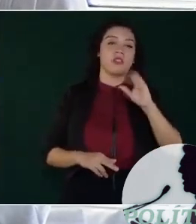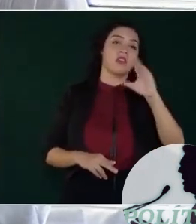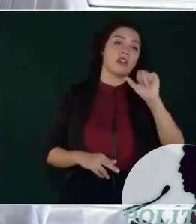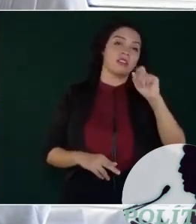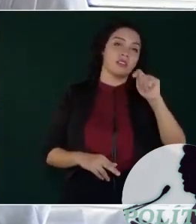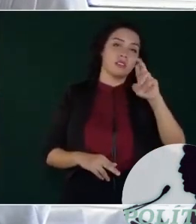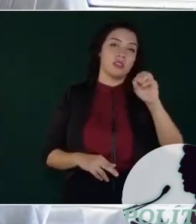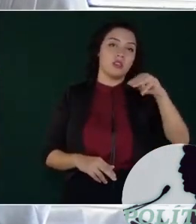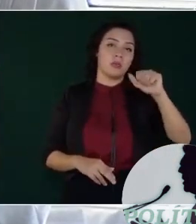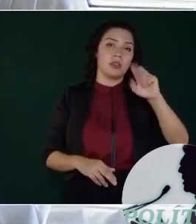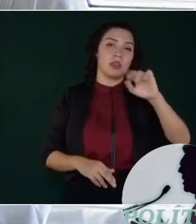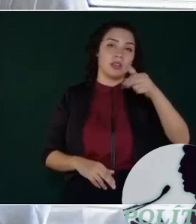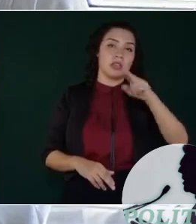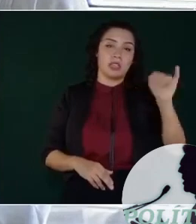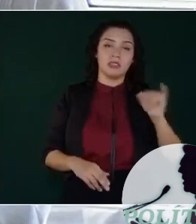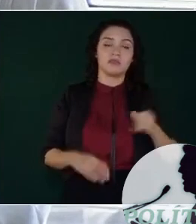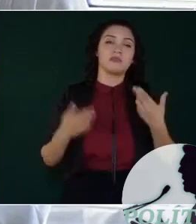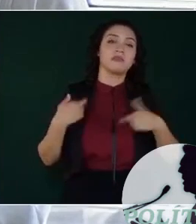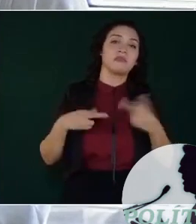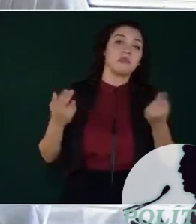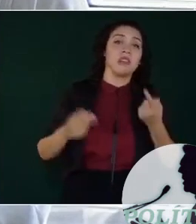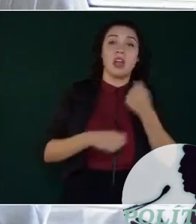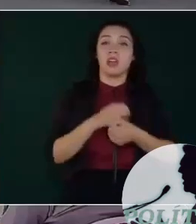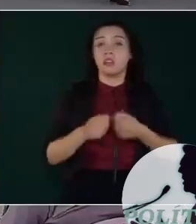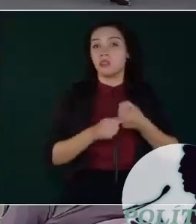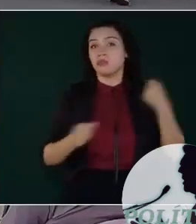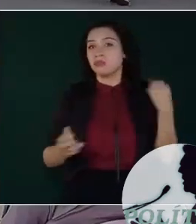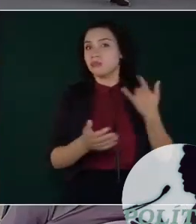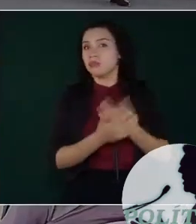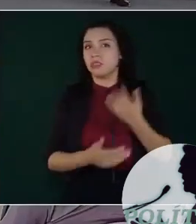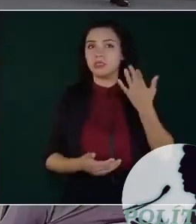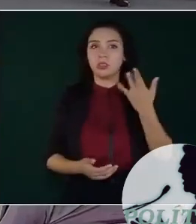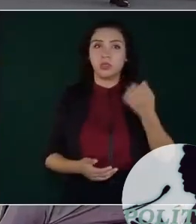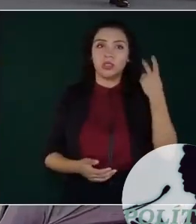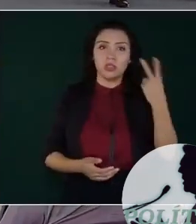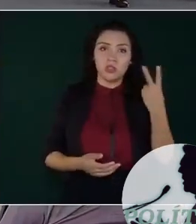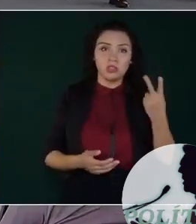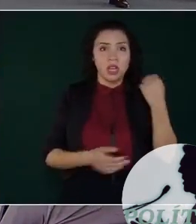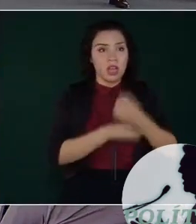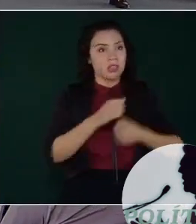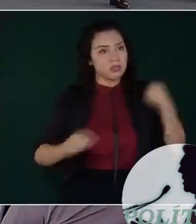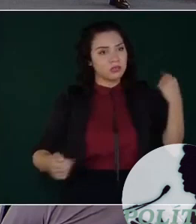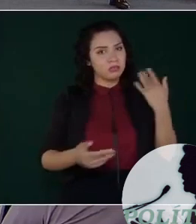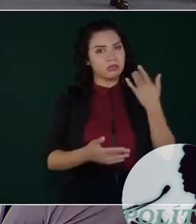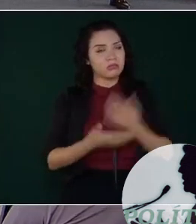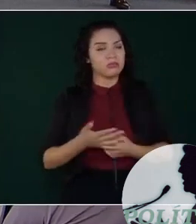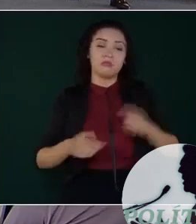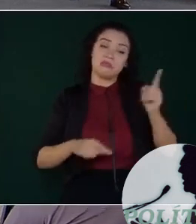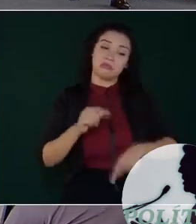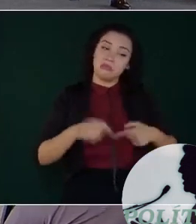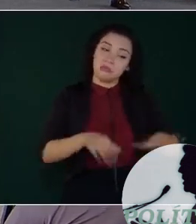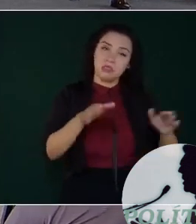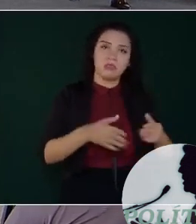en donde pues en este reportaje asegura que después de 52 años que fueron expropiadas estas tierras ejidales,